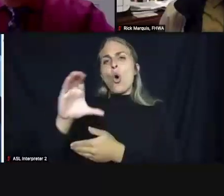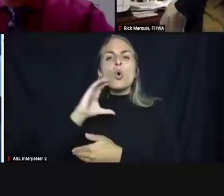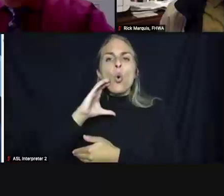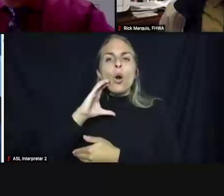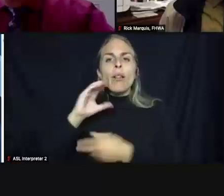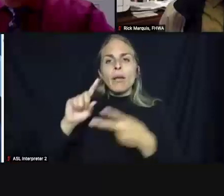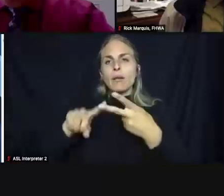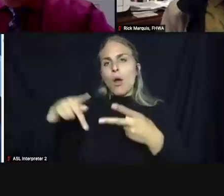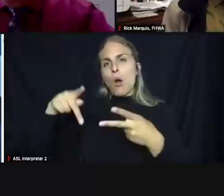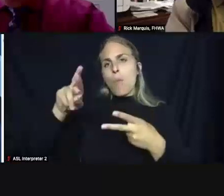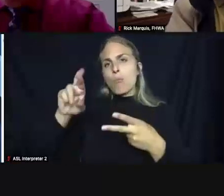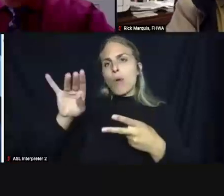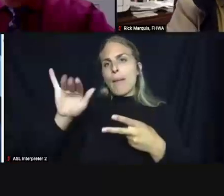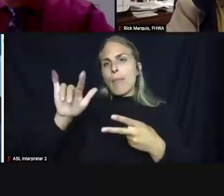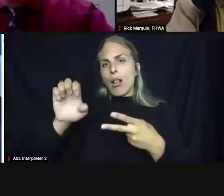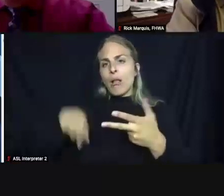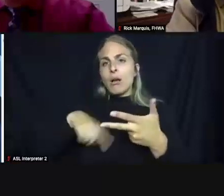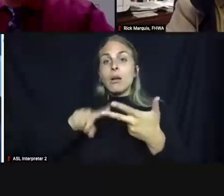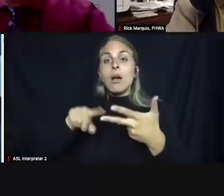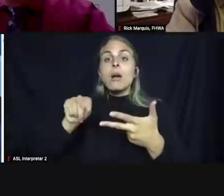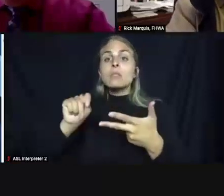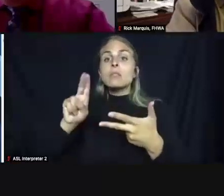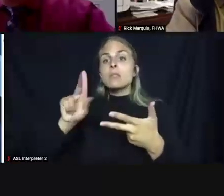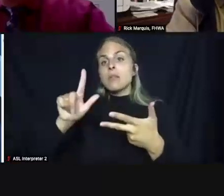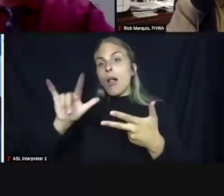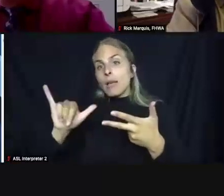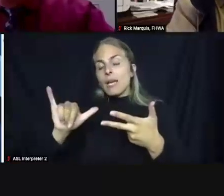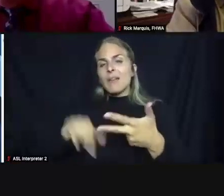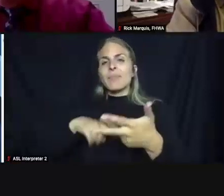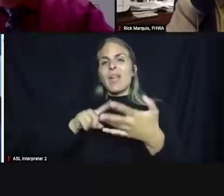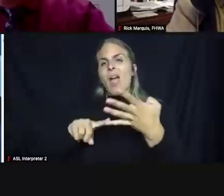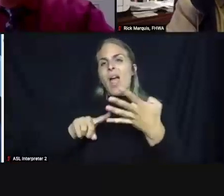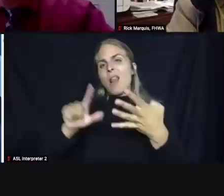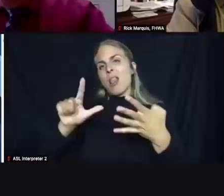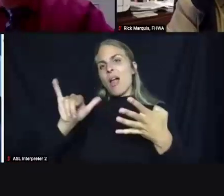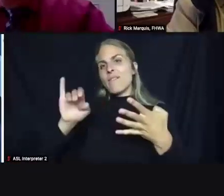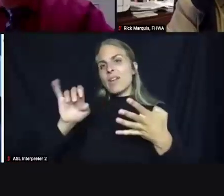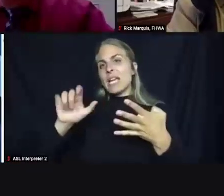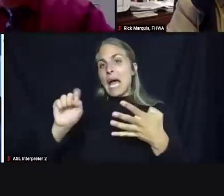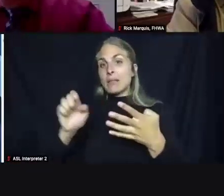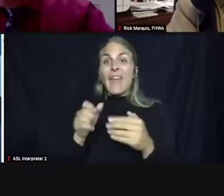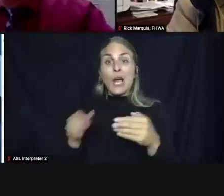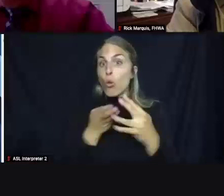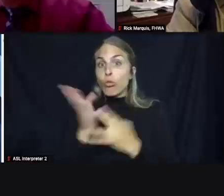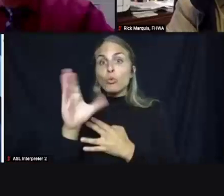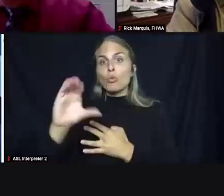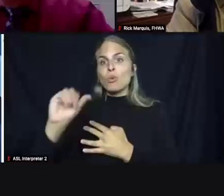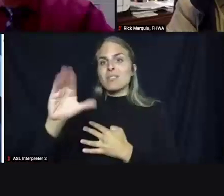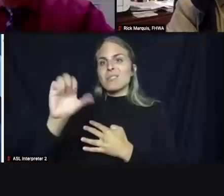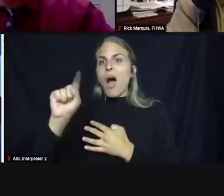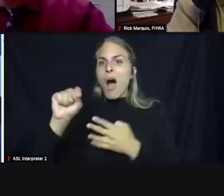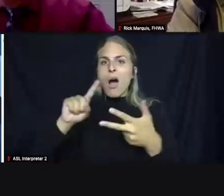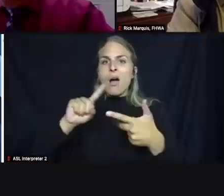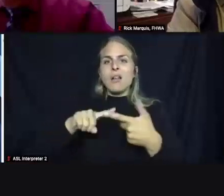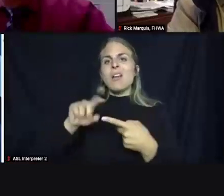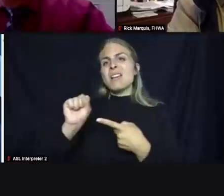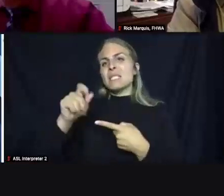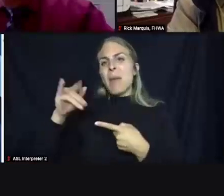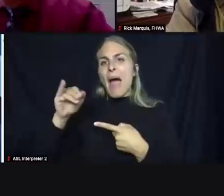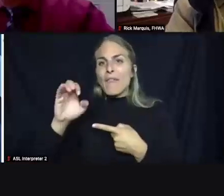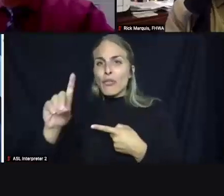Cortland, Thibault, Tolley o Lafayette pasando por Scott, Spafford,